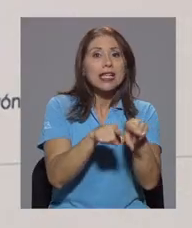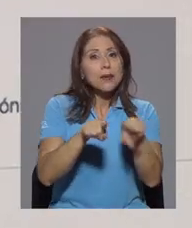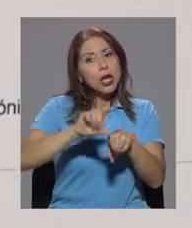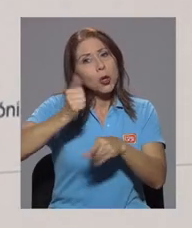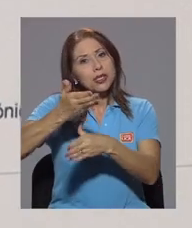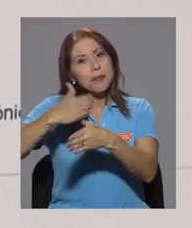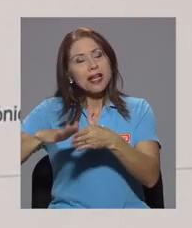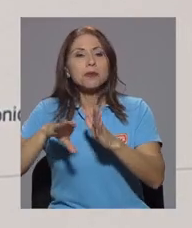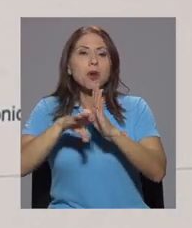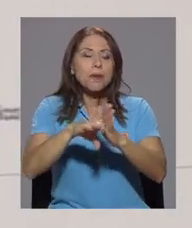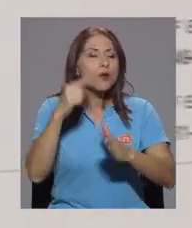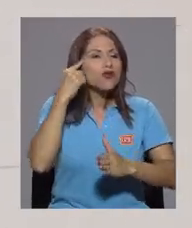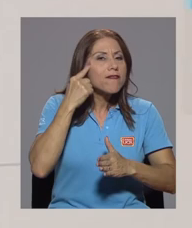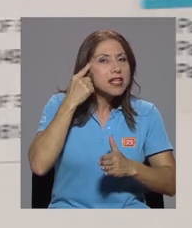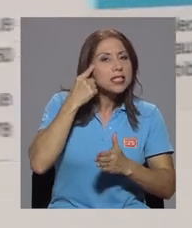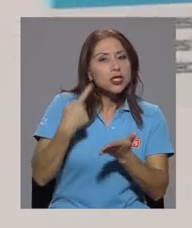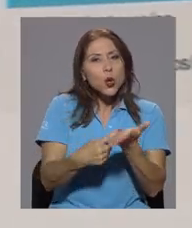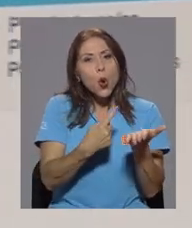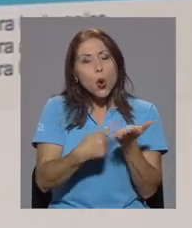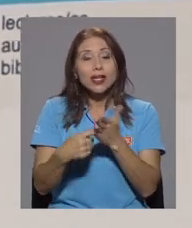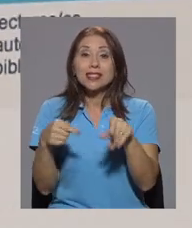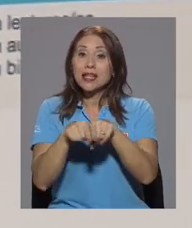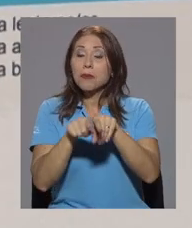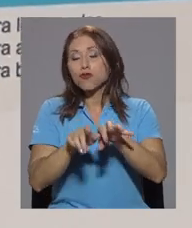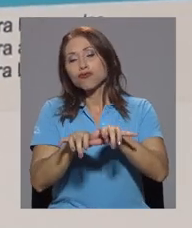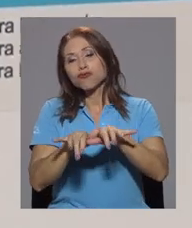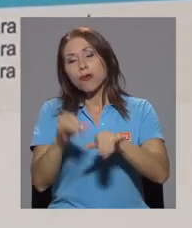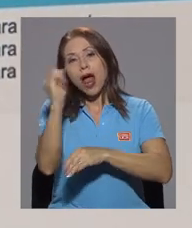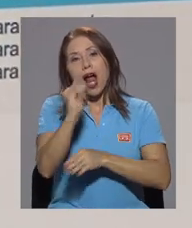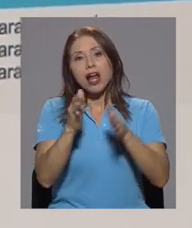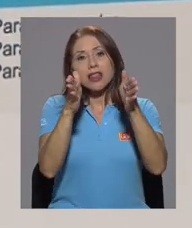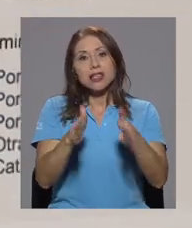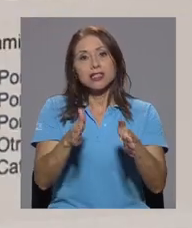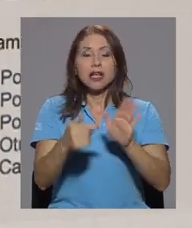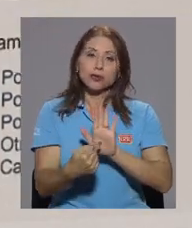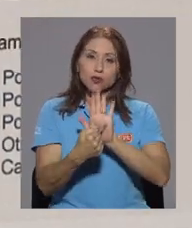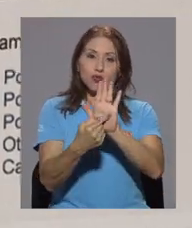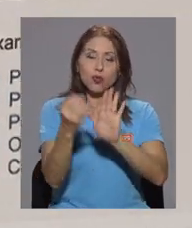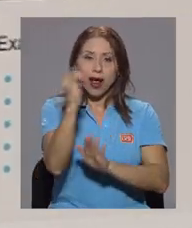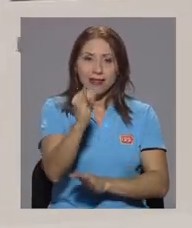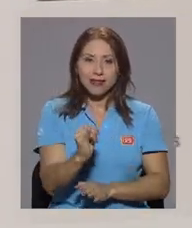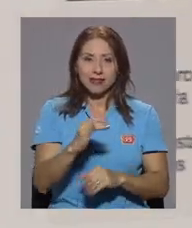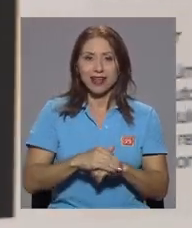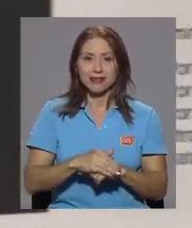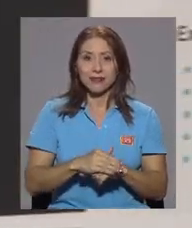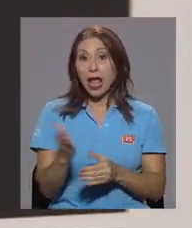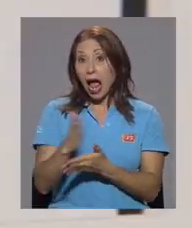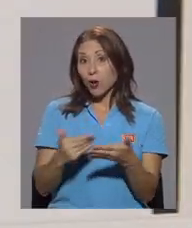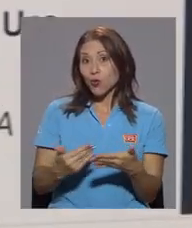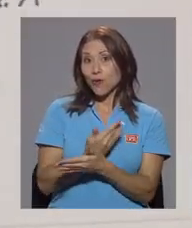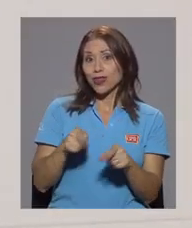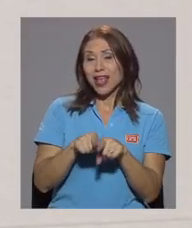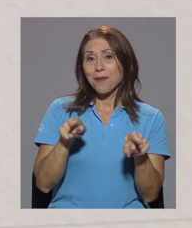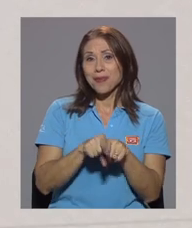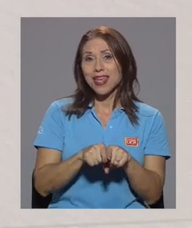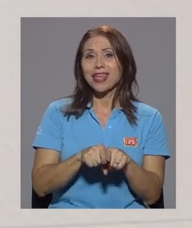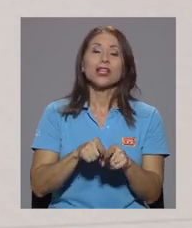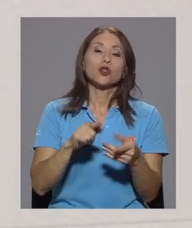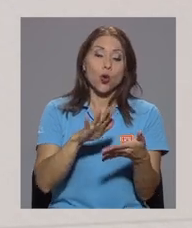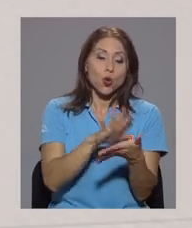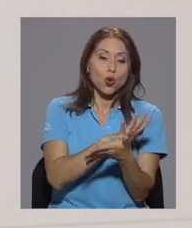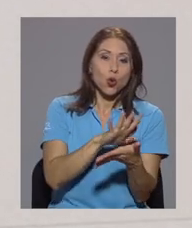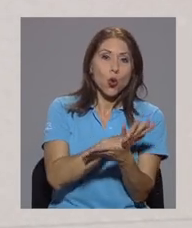como reflexiones y reseñas de artistas o exposiciones artísticas. Otra novedad son los dossiers o documentos